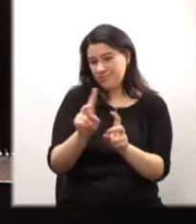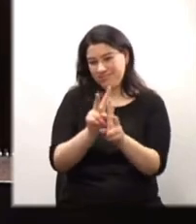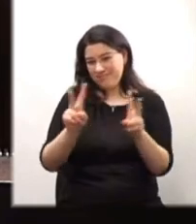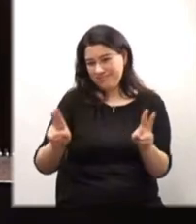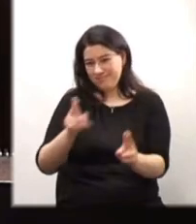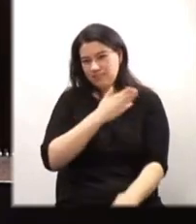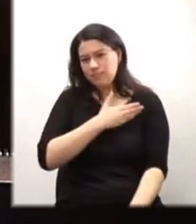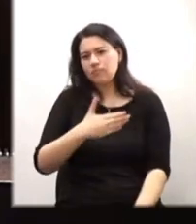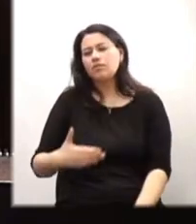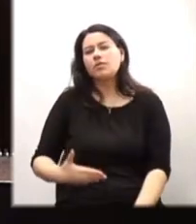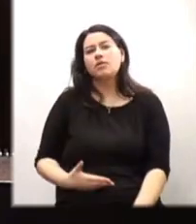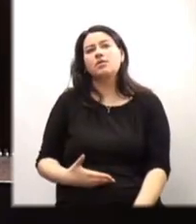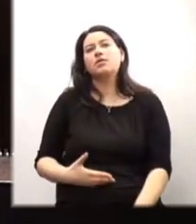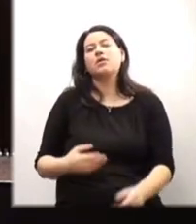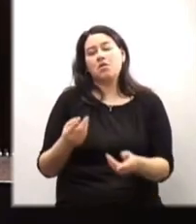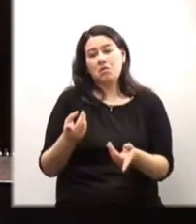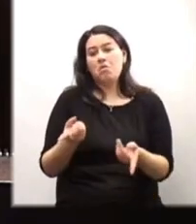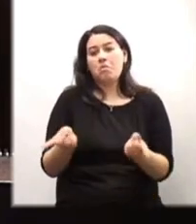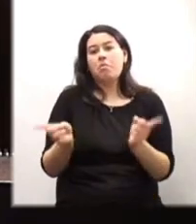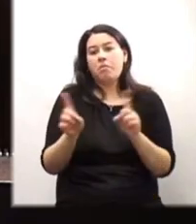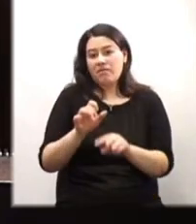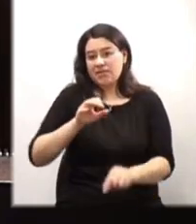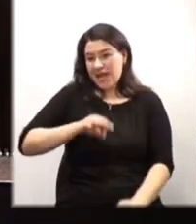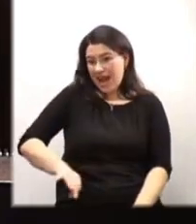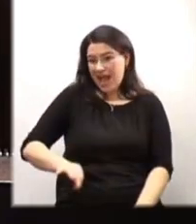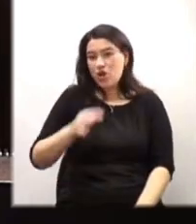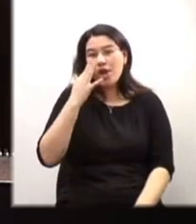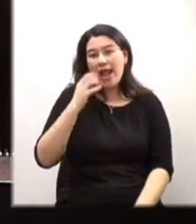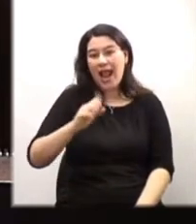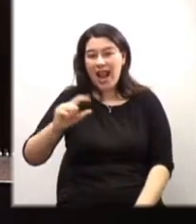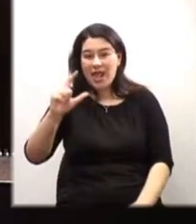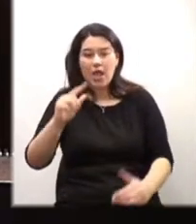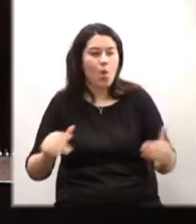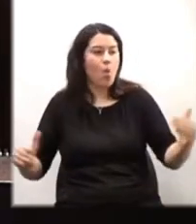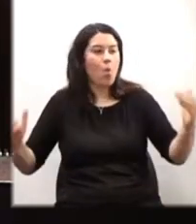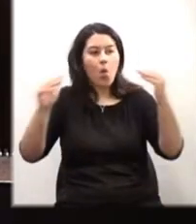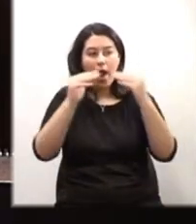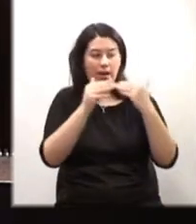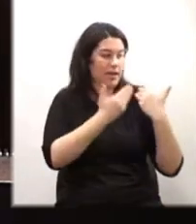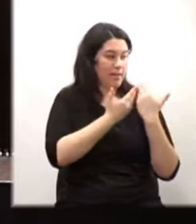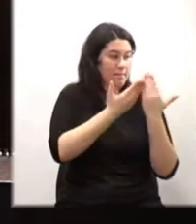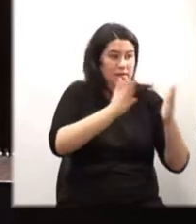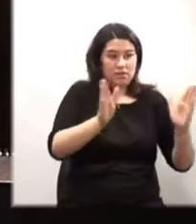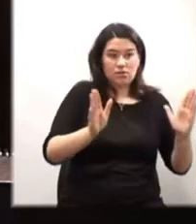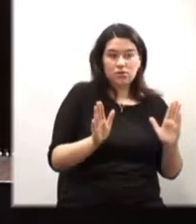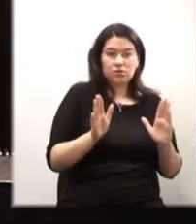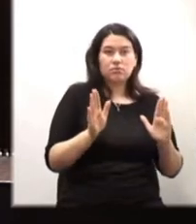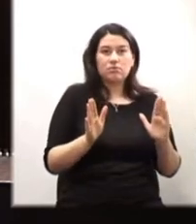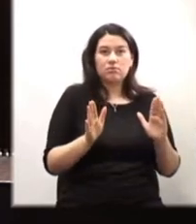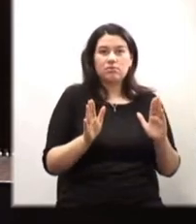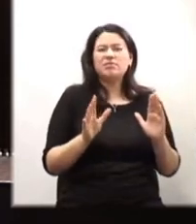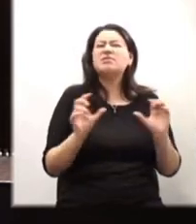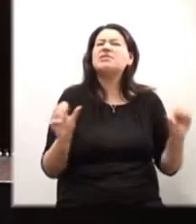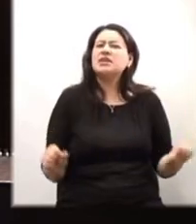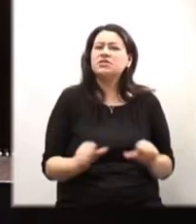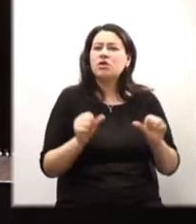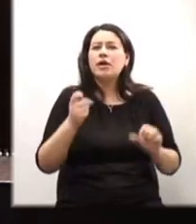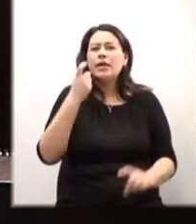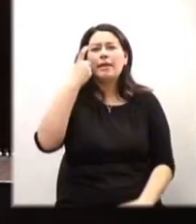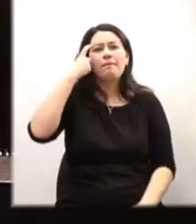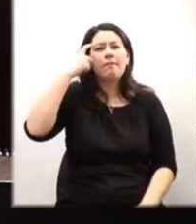tener una recuperación del salario real para que estuviera al mismo nivel que al inicio del periodo, y que hizo, inventó